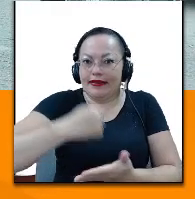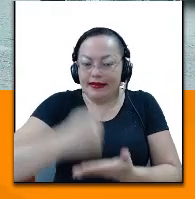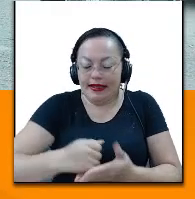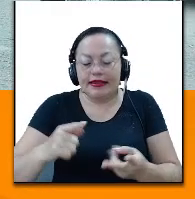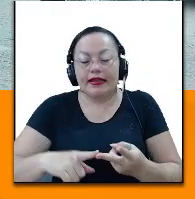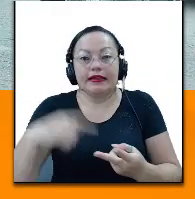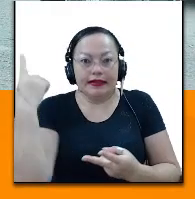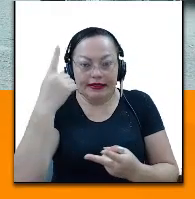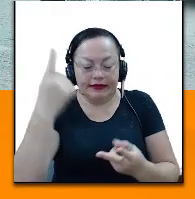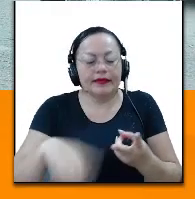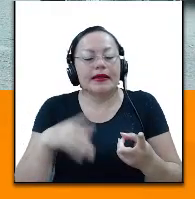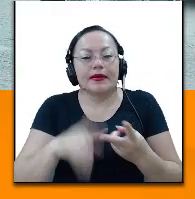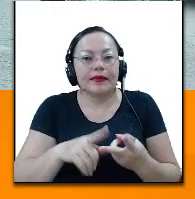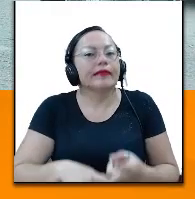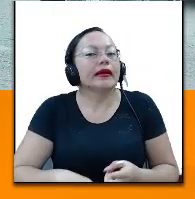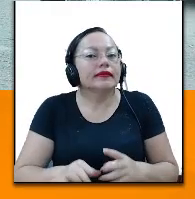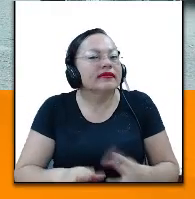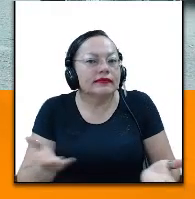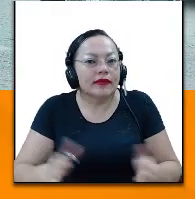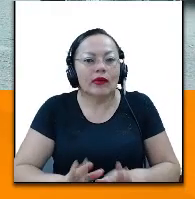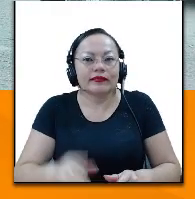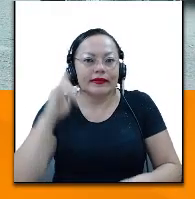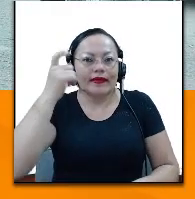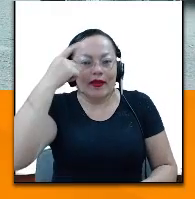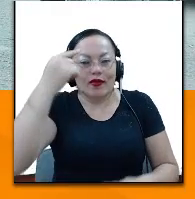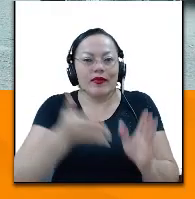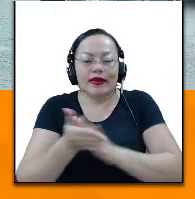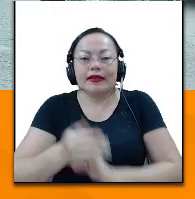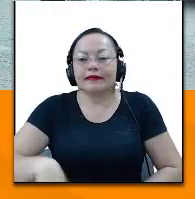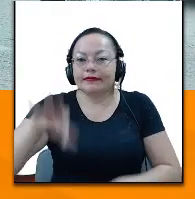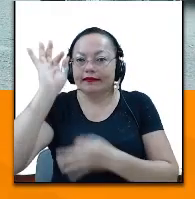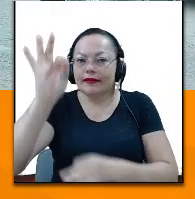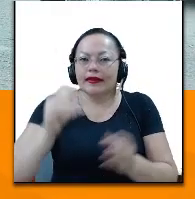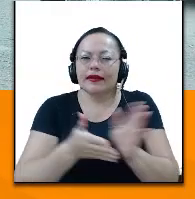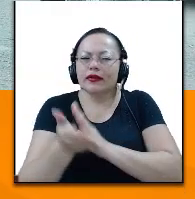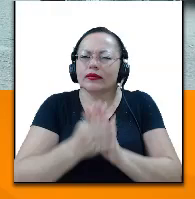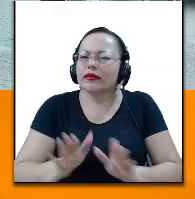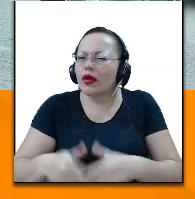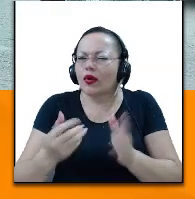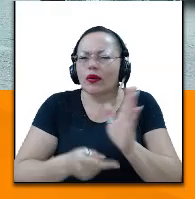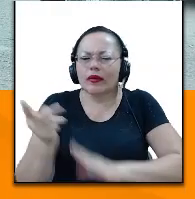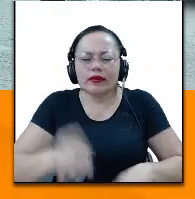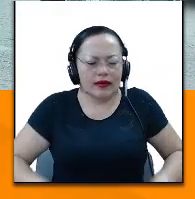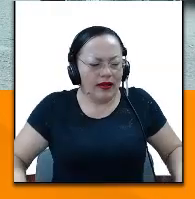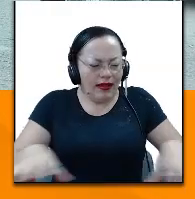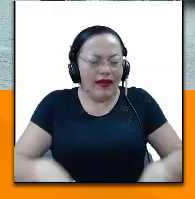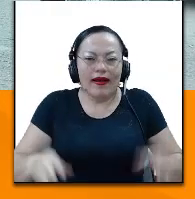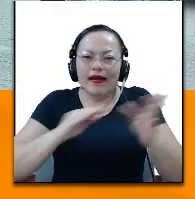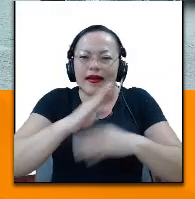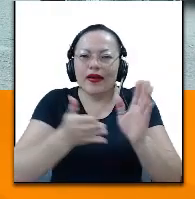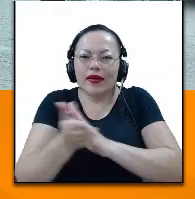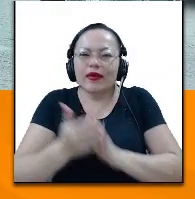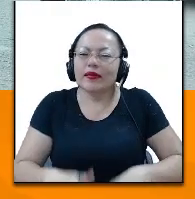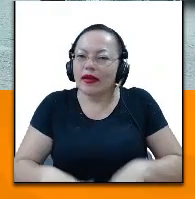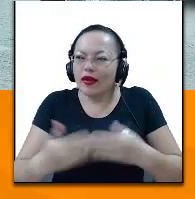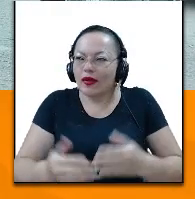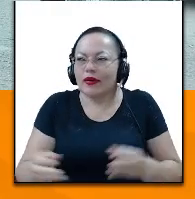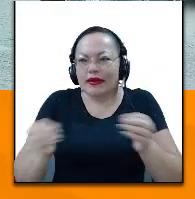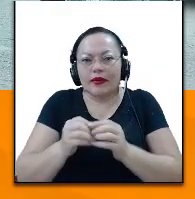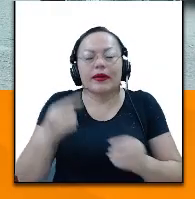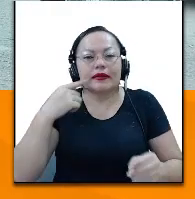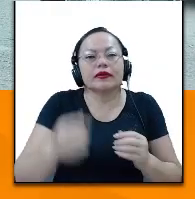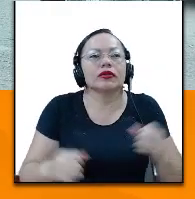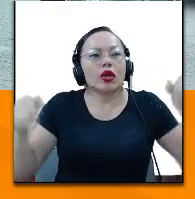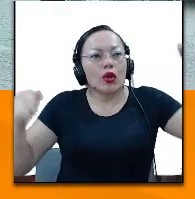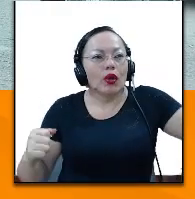Gobierno. Venga pues, ahí está. Autorícese el desarrollo de actividades físicas y de ejercicio al aire libre, esto